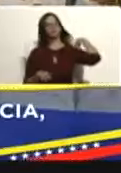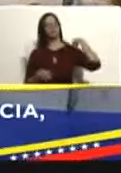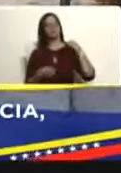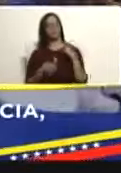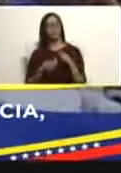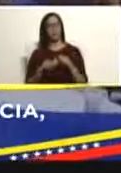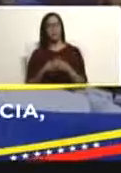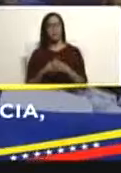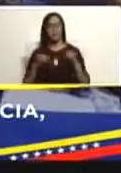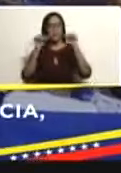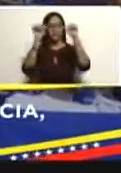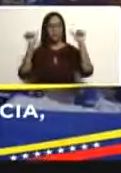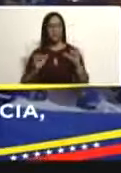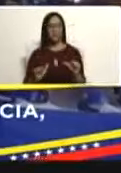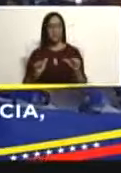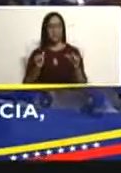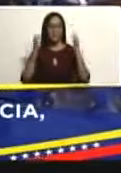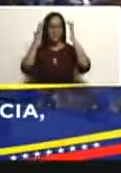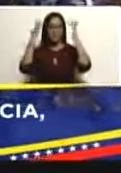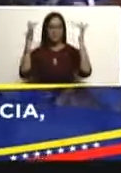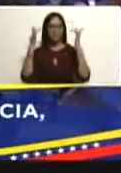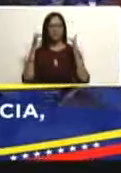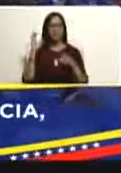aparato mental del país.